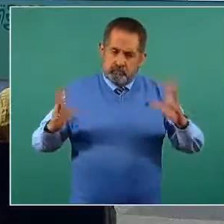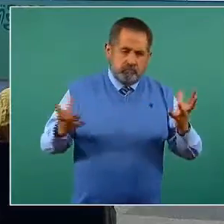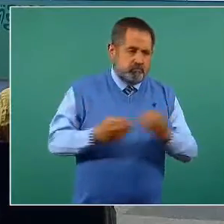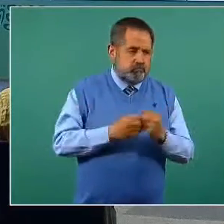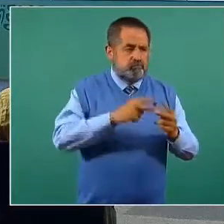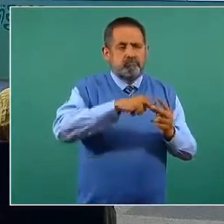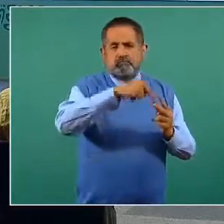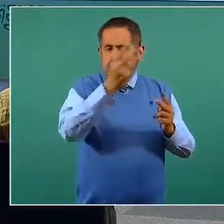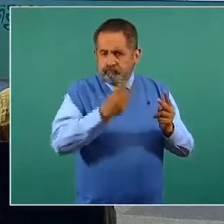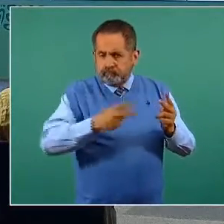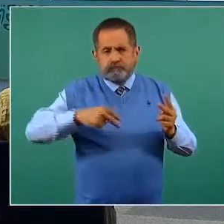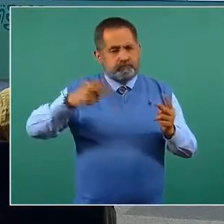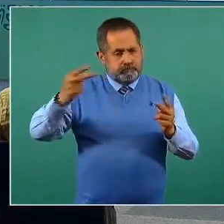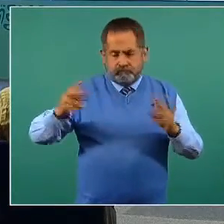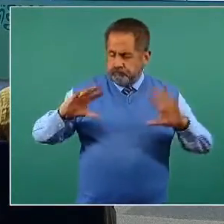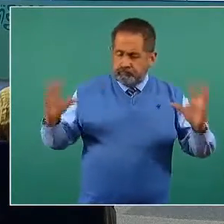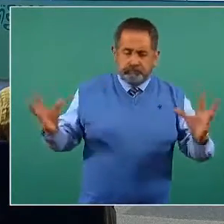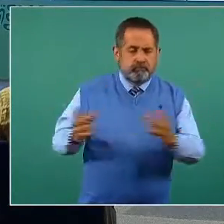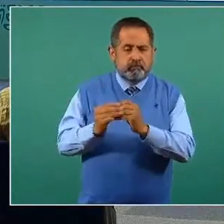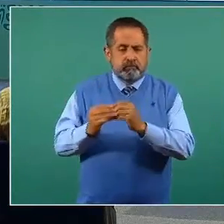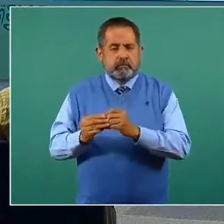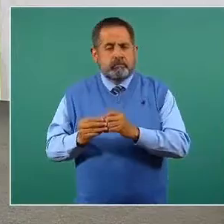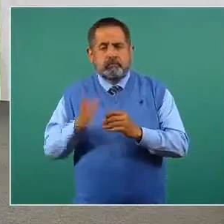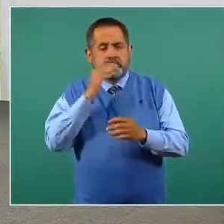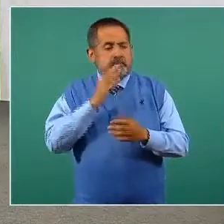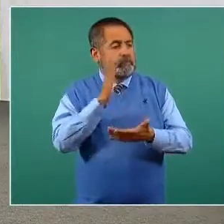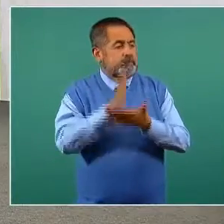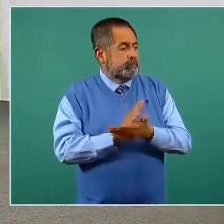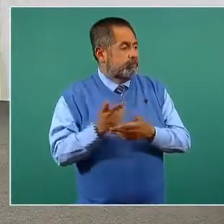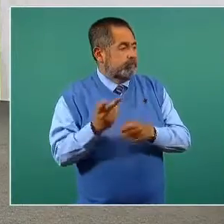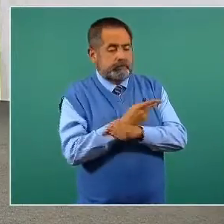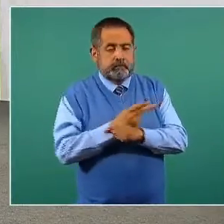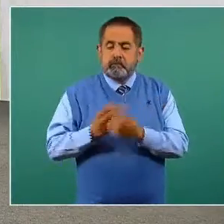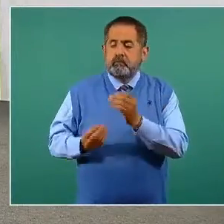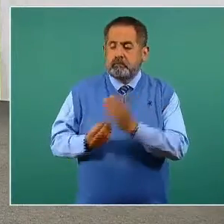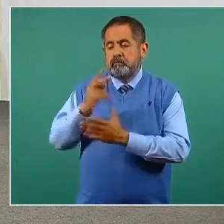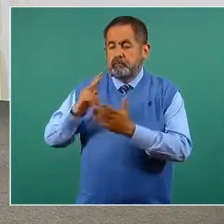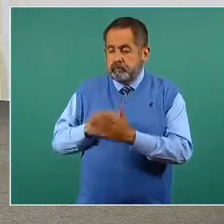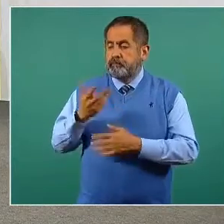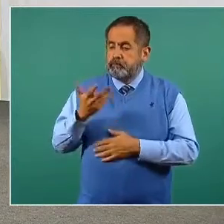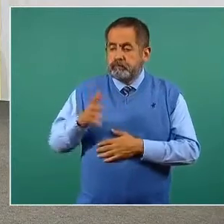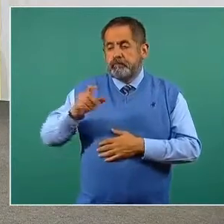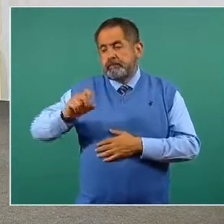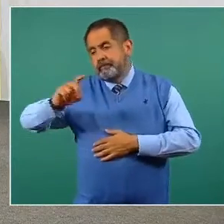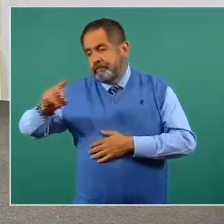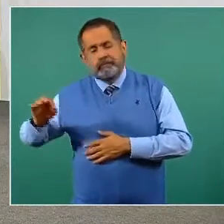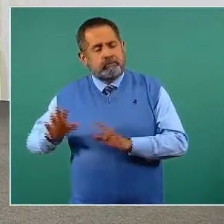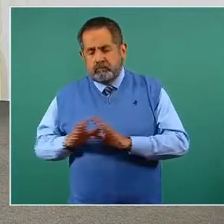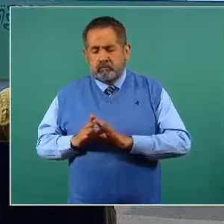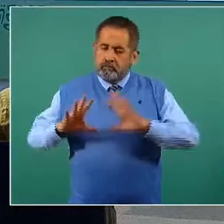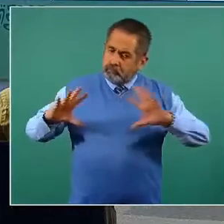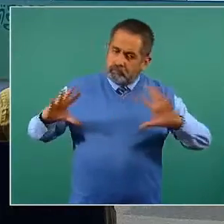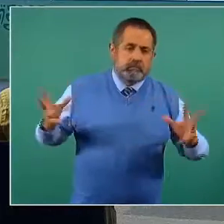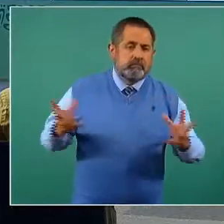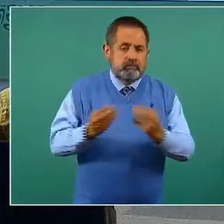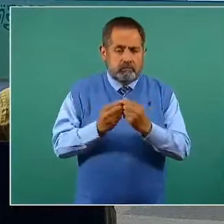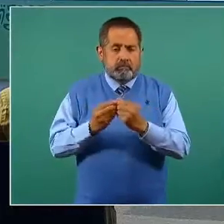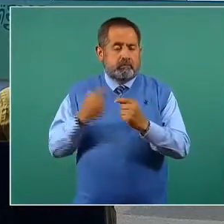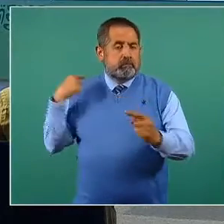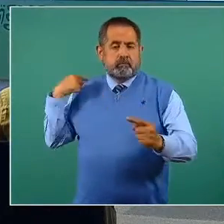1 de enero tenemos otra vez 10 casos y luego 30 y luego... No, estamos viendo el comportamiento epidémico de